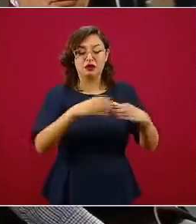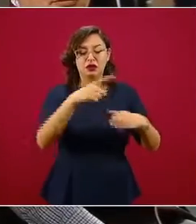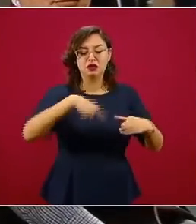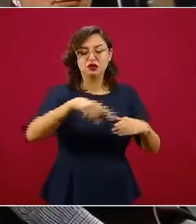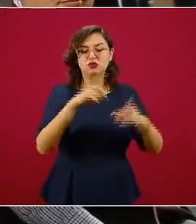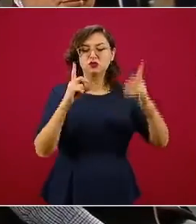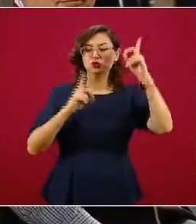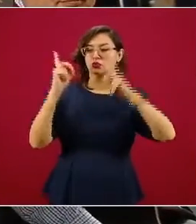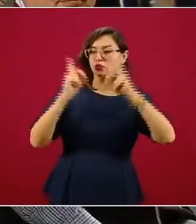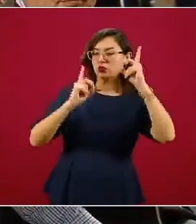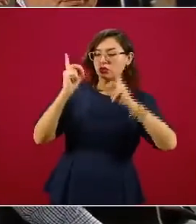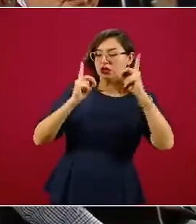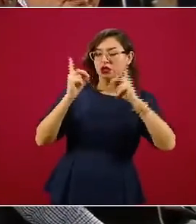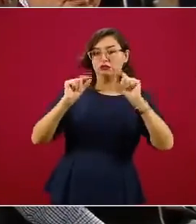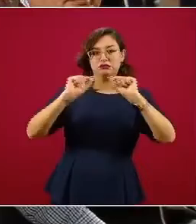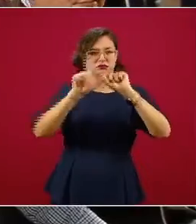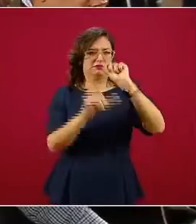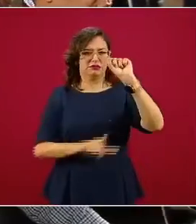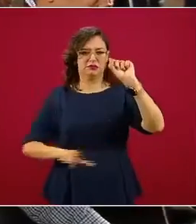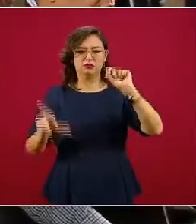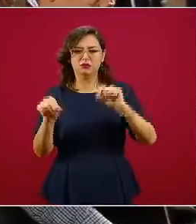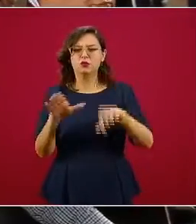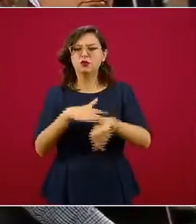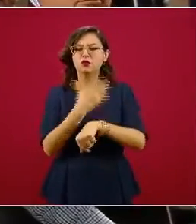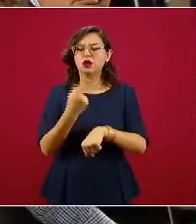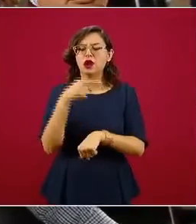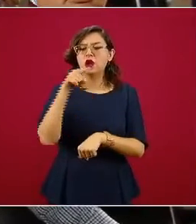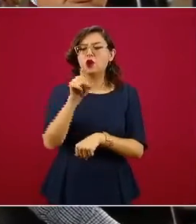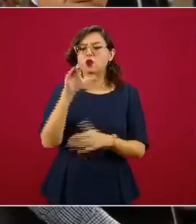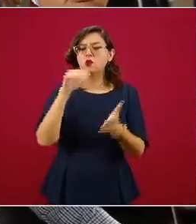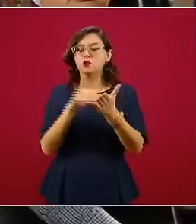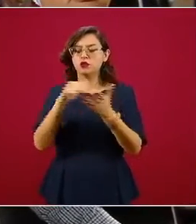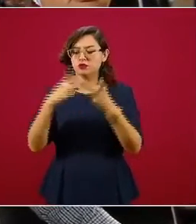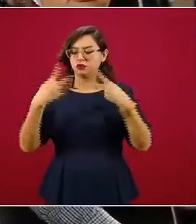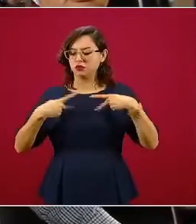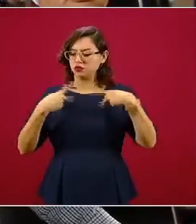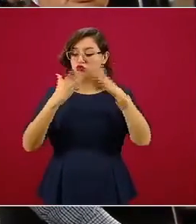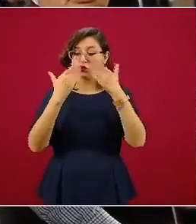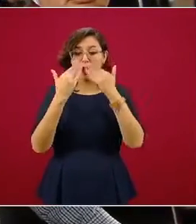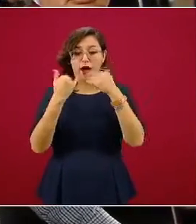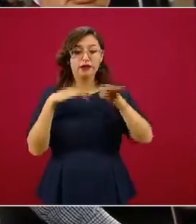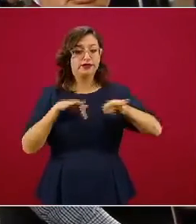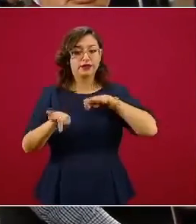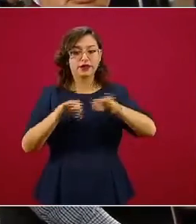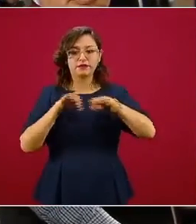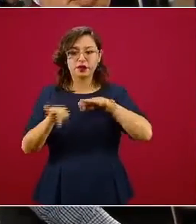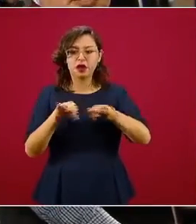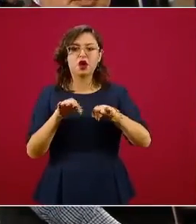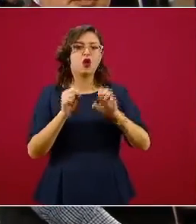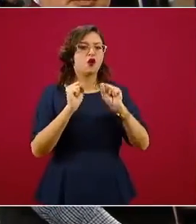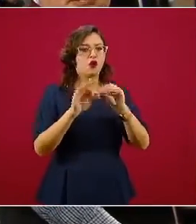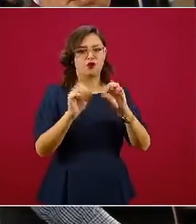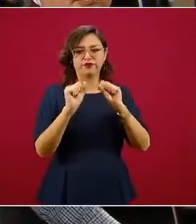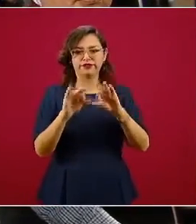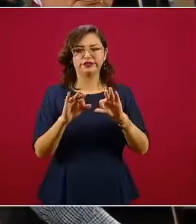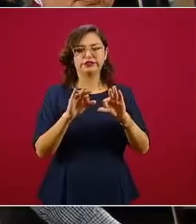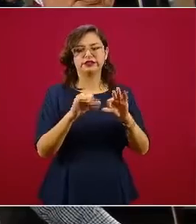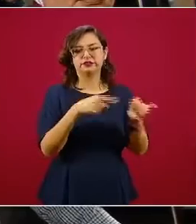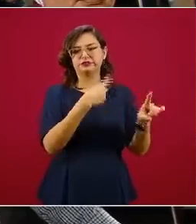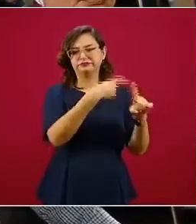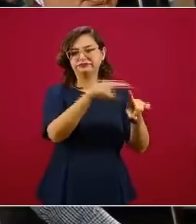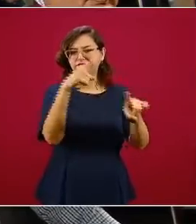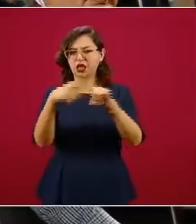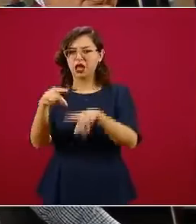aproximadamente en todo el país, en donde se atiende a más de 1 millón de desempleados. Tiene diversas oficinas